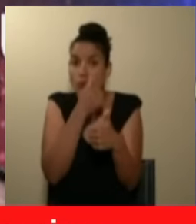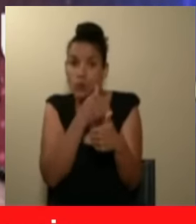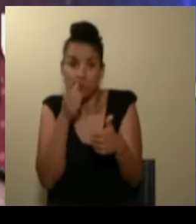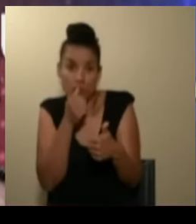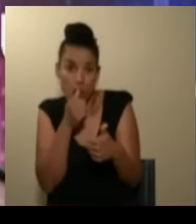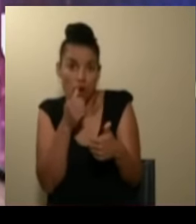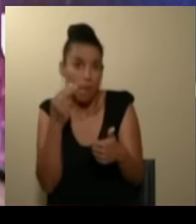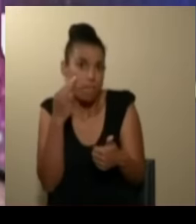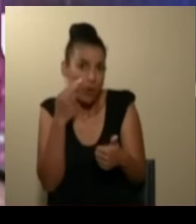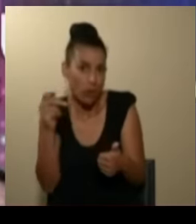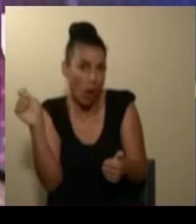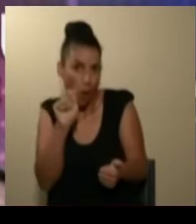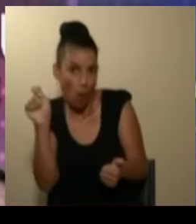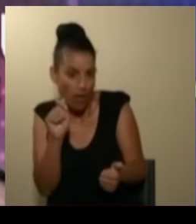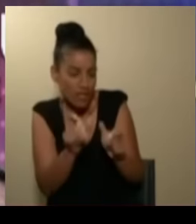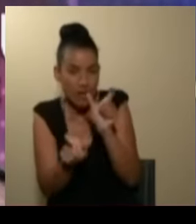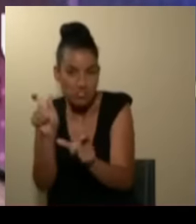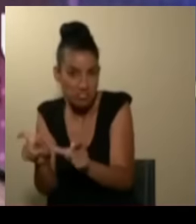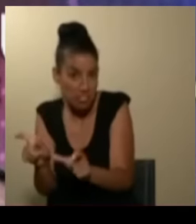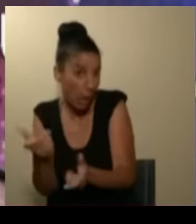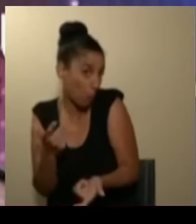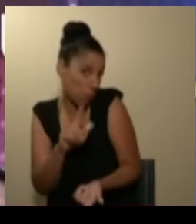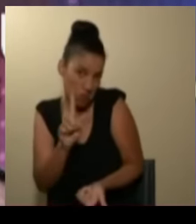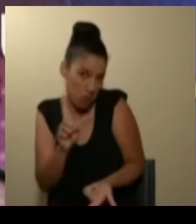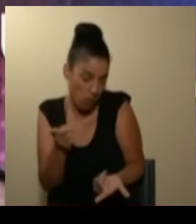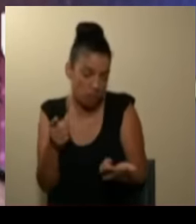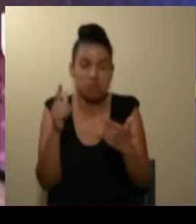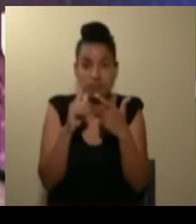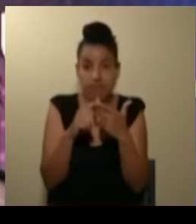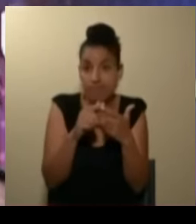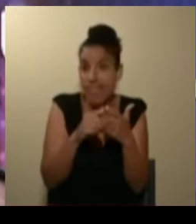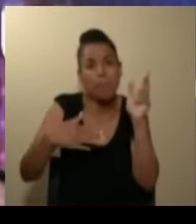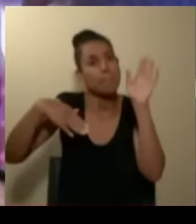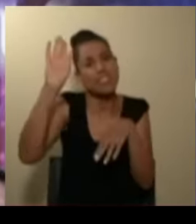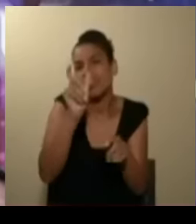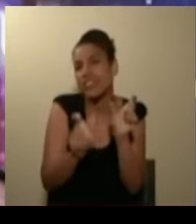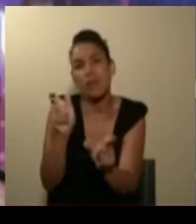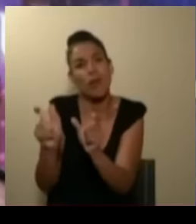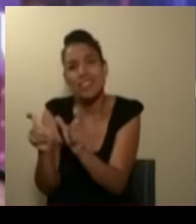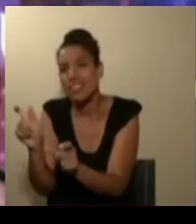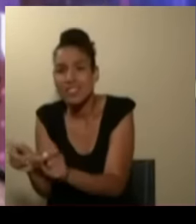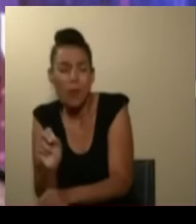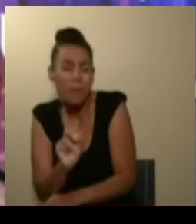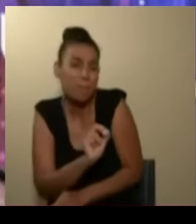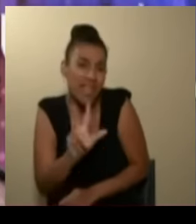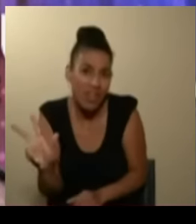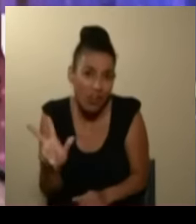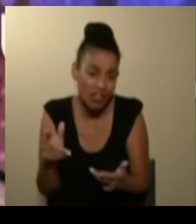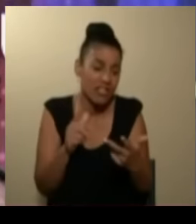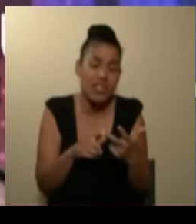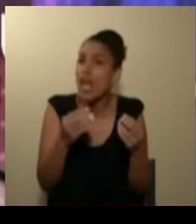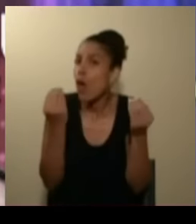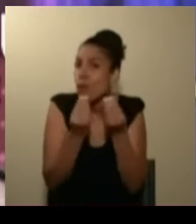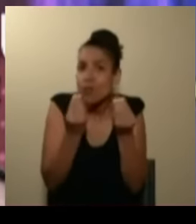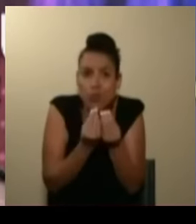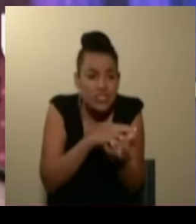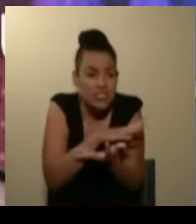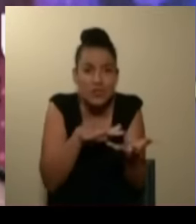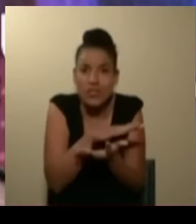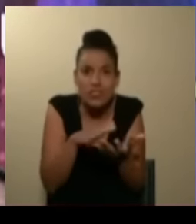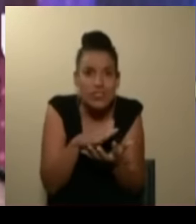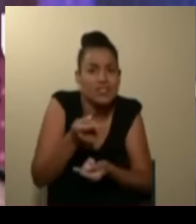gente, perjudican a la mayoría de la población y en muchos casos es un retroceso, una vuelta al